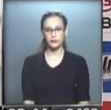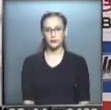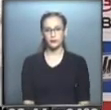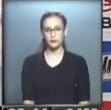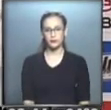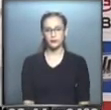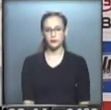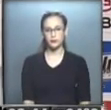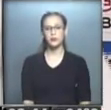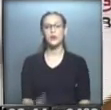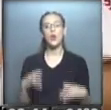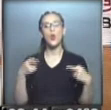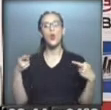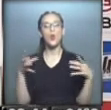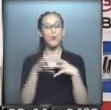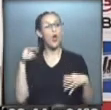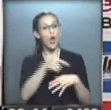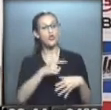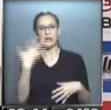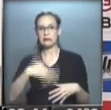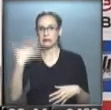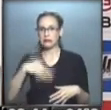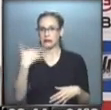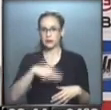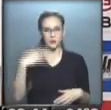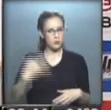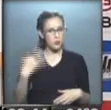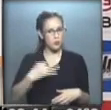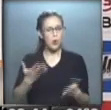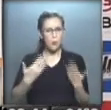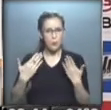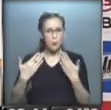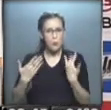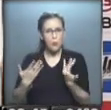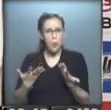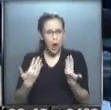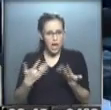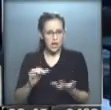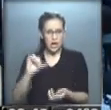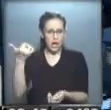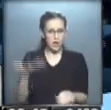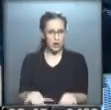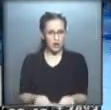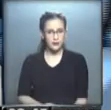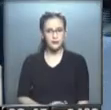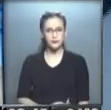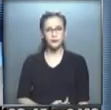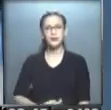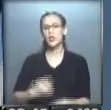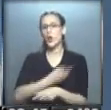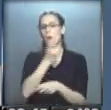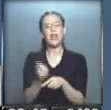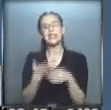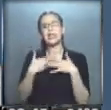a un equipo que viene en alza, que todavía tiene chances para pelear un repechaje. No nos podemos relajar